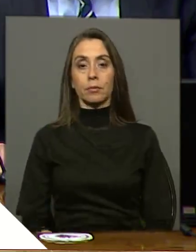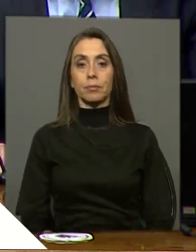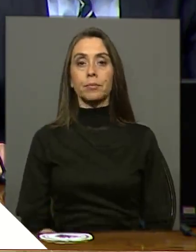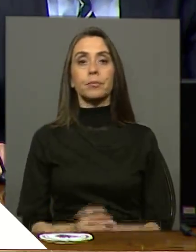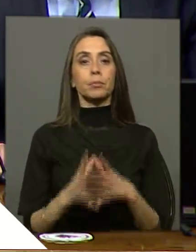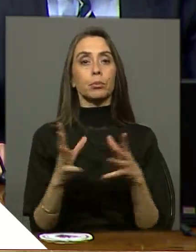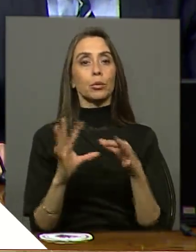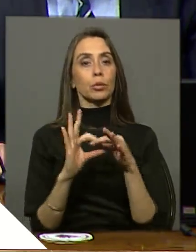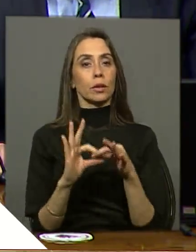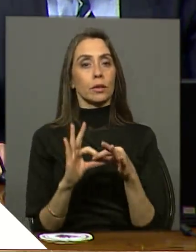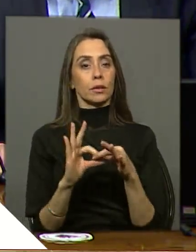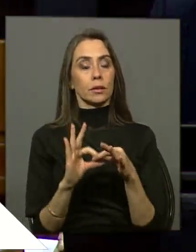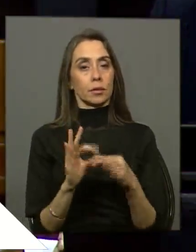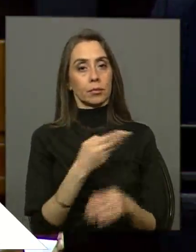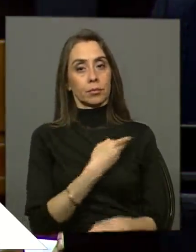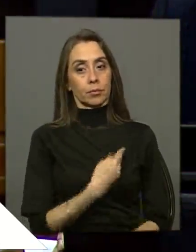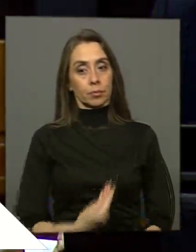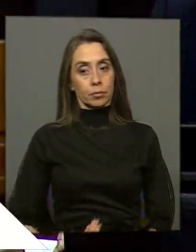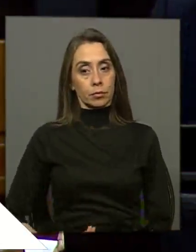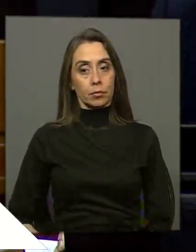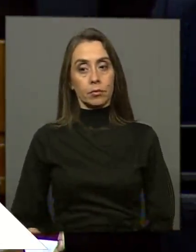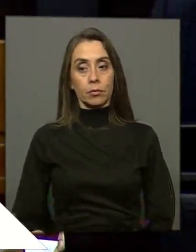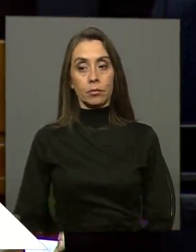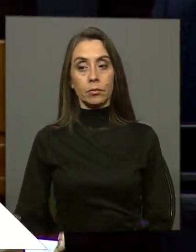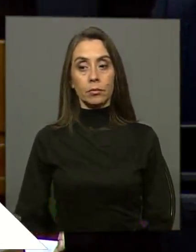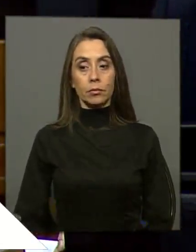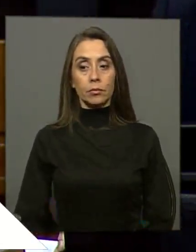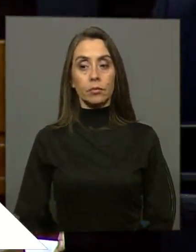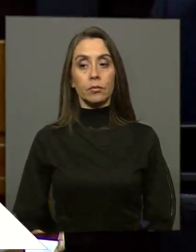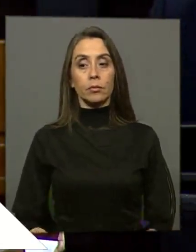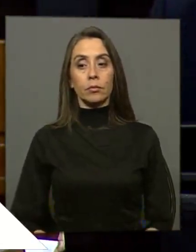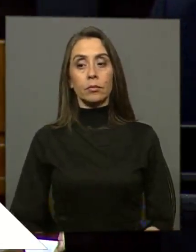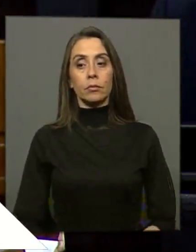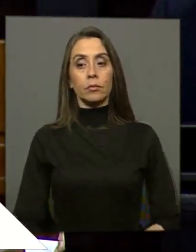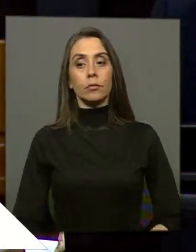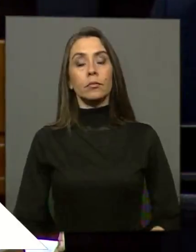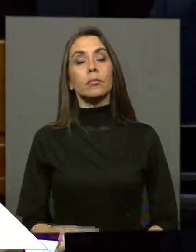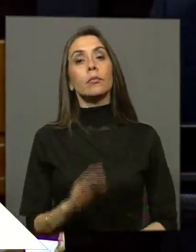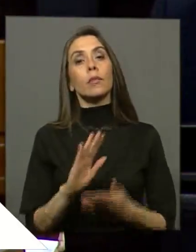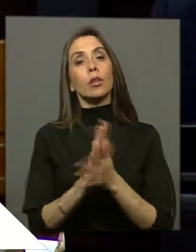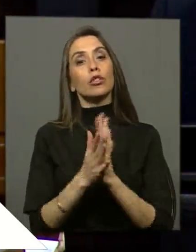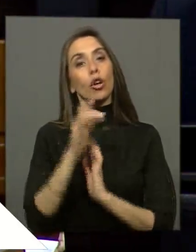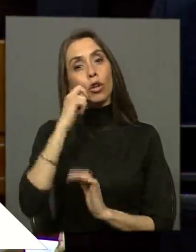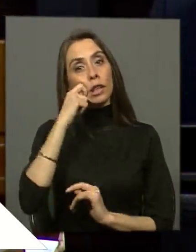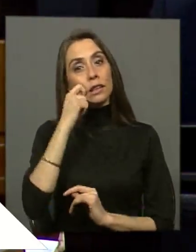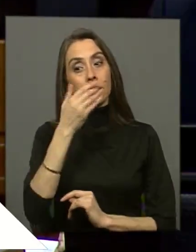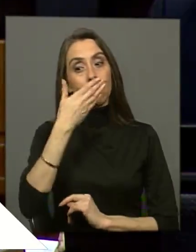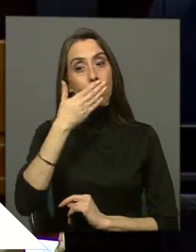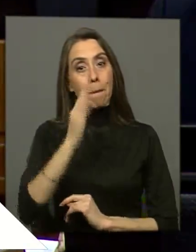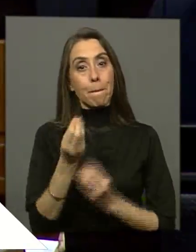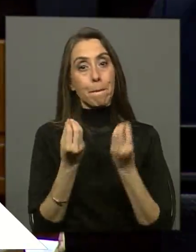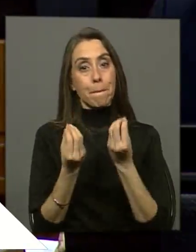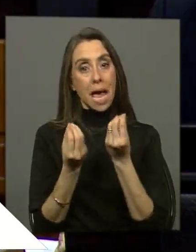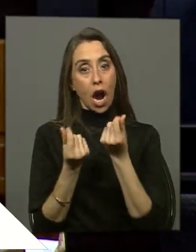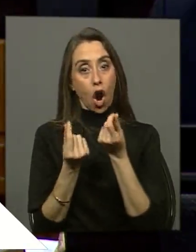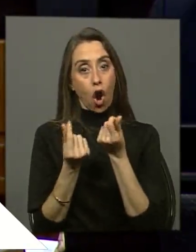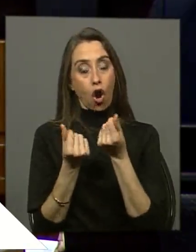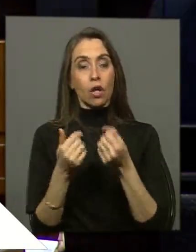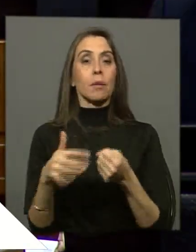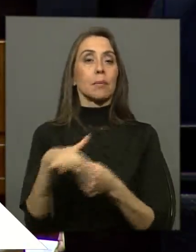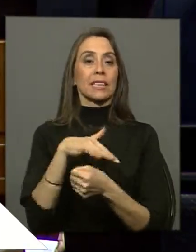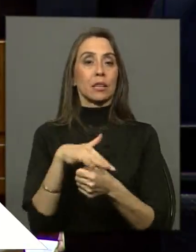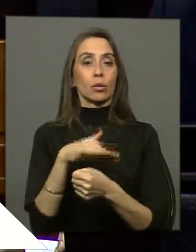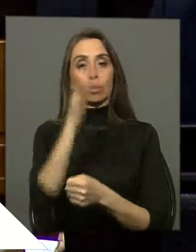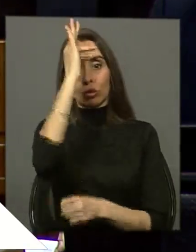Muchas gracias, presidente. Todo aquello que signifique mejoras para la situación de los